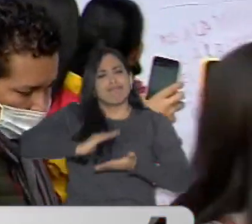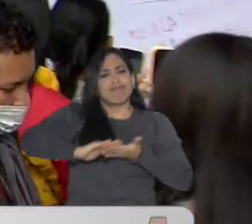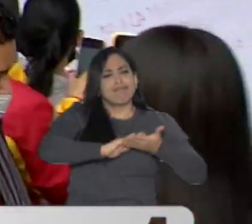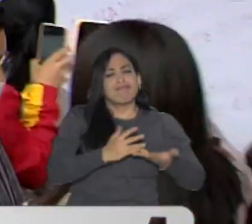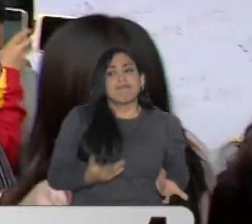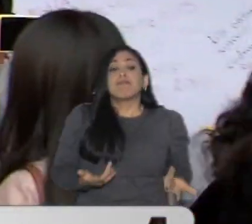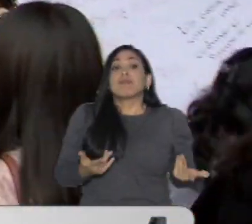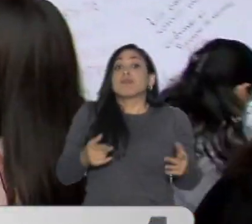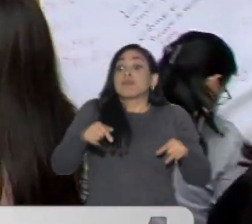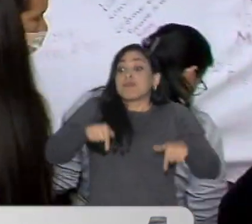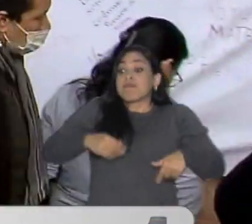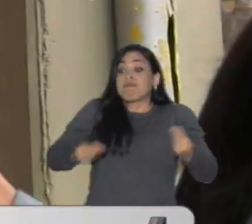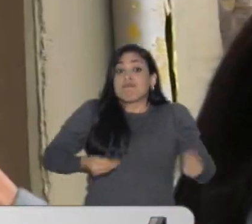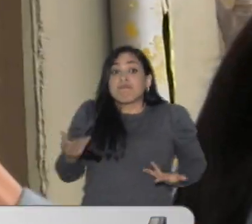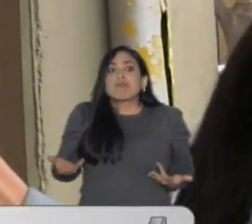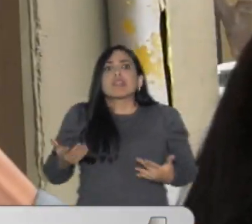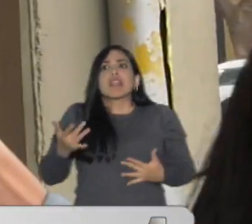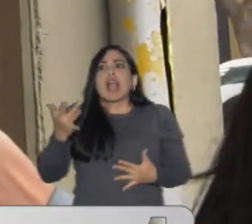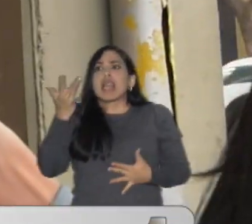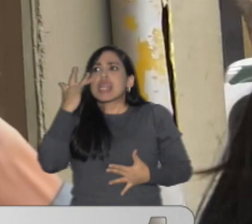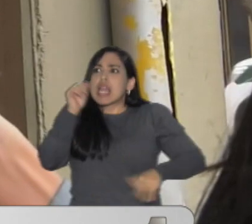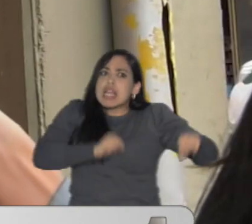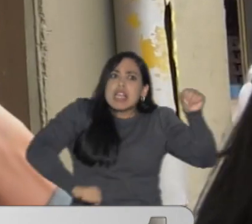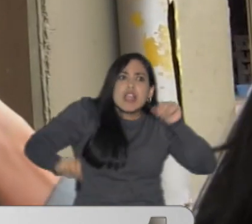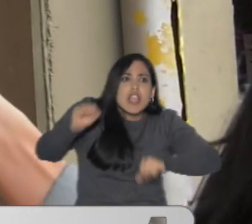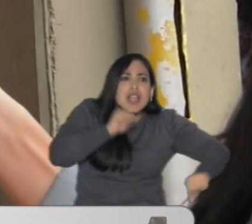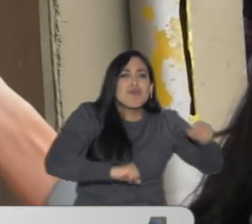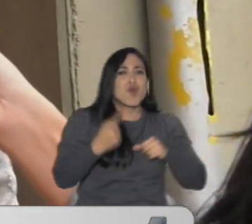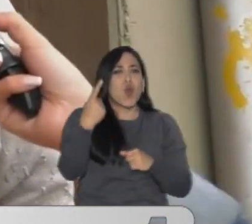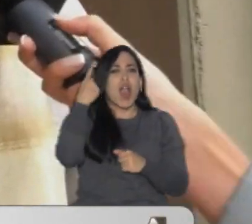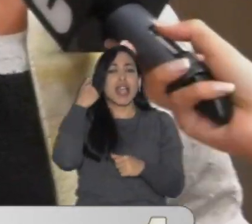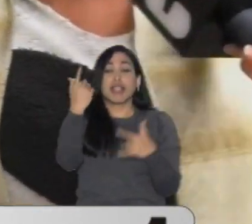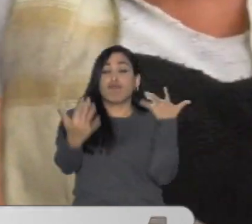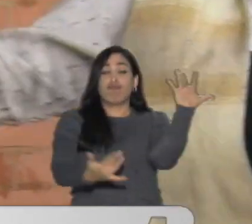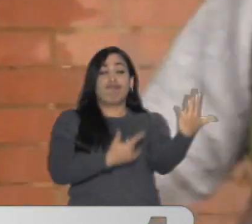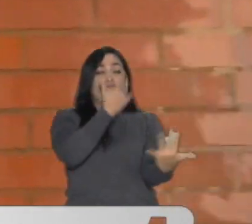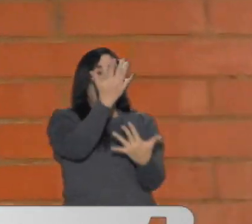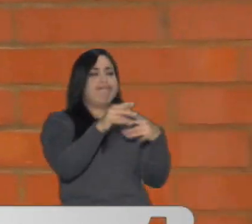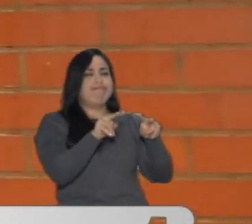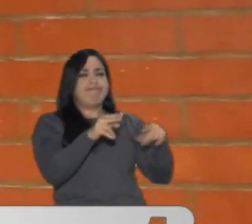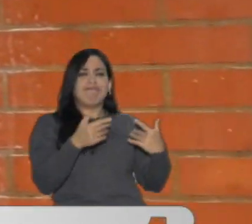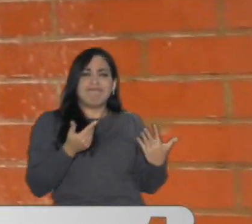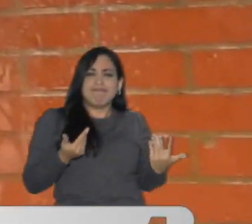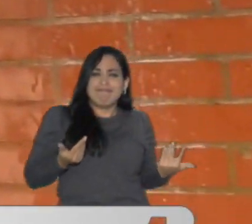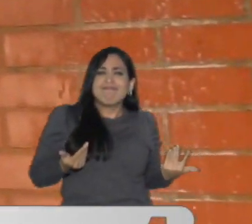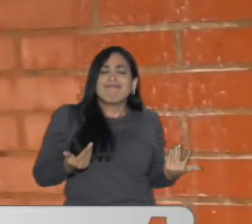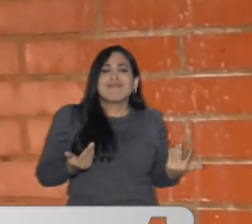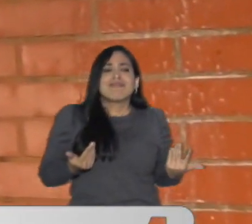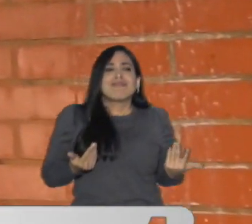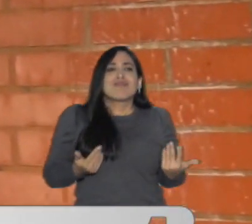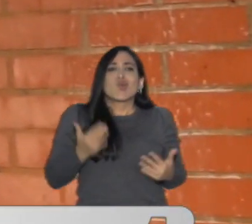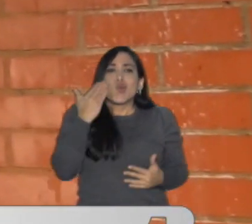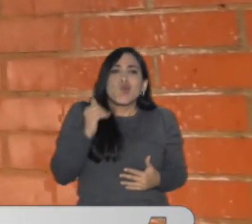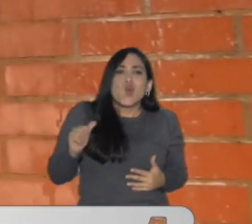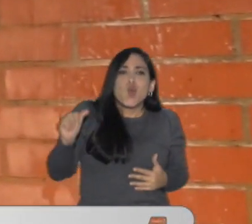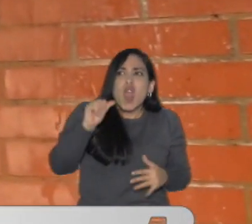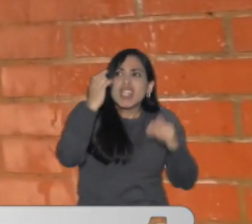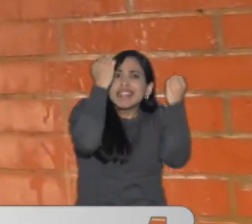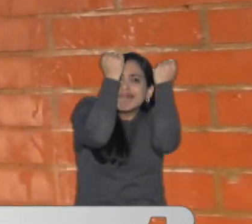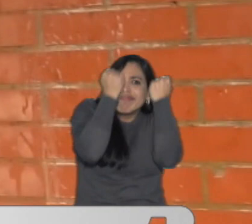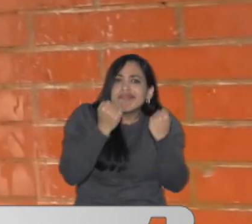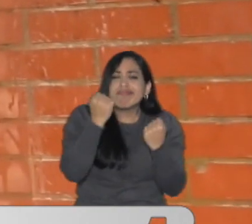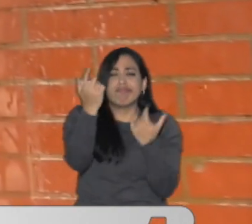colaborando en lavar todo el colegio porque ayer lo quemaron unas señoras